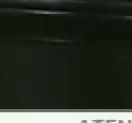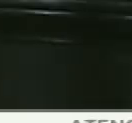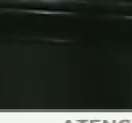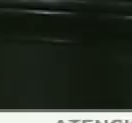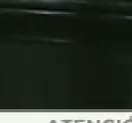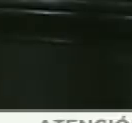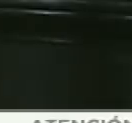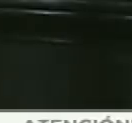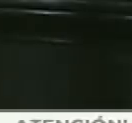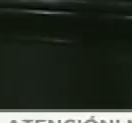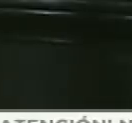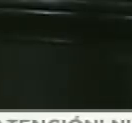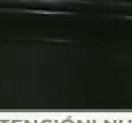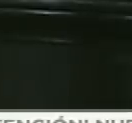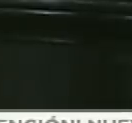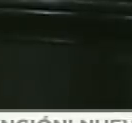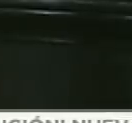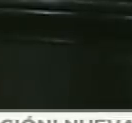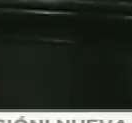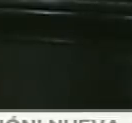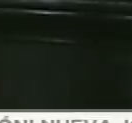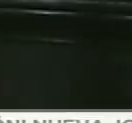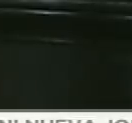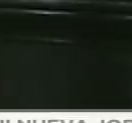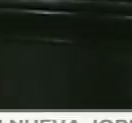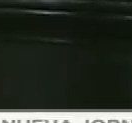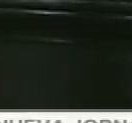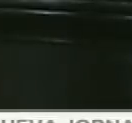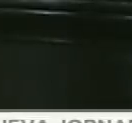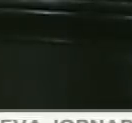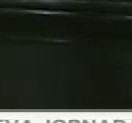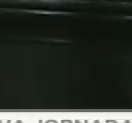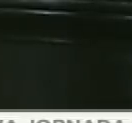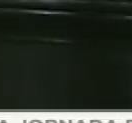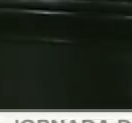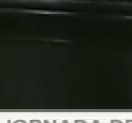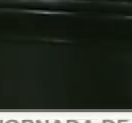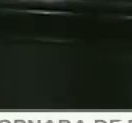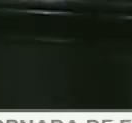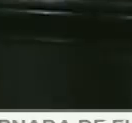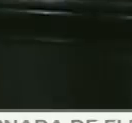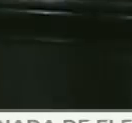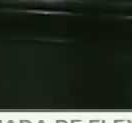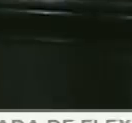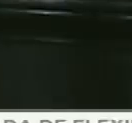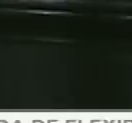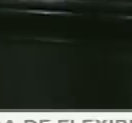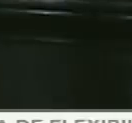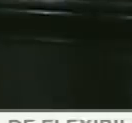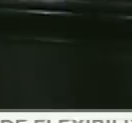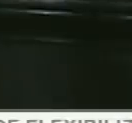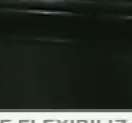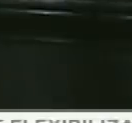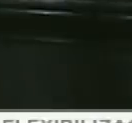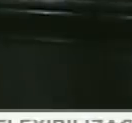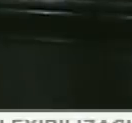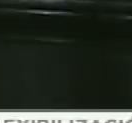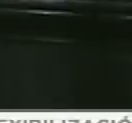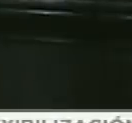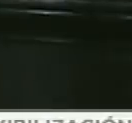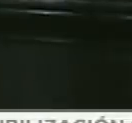los protocolos y medidas sanitarias en esta región. Ha exhortado la vicepresidenta ejecutiva de la República a